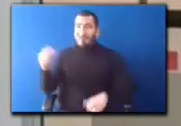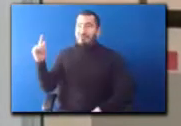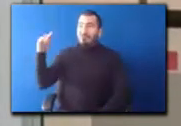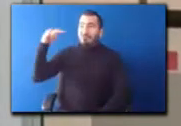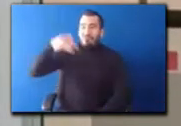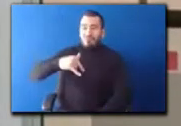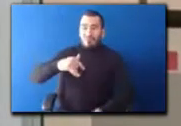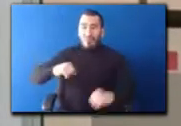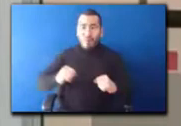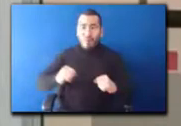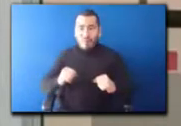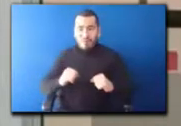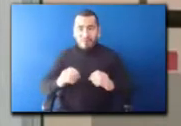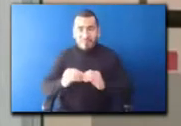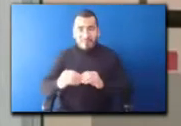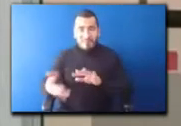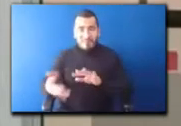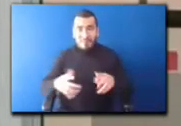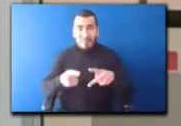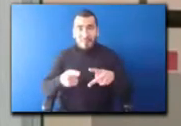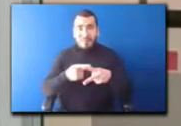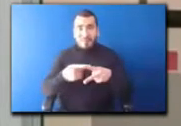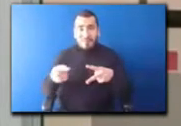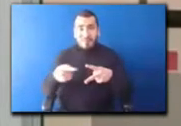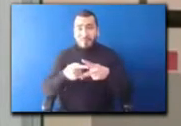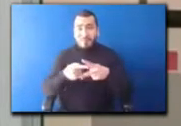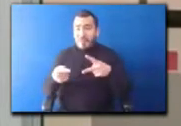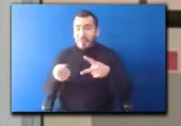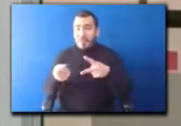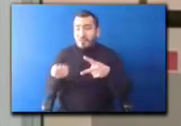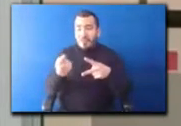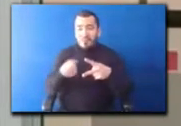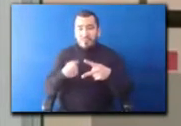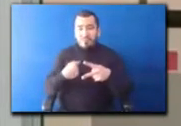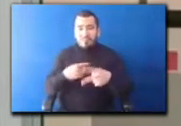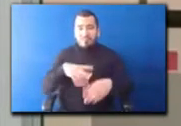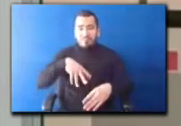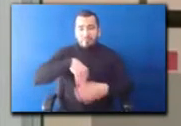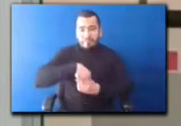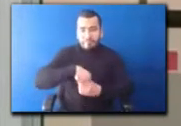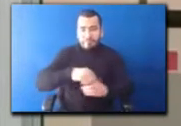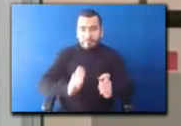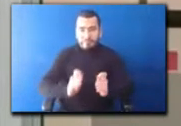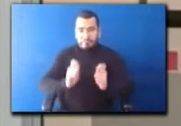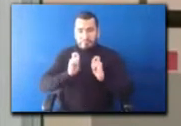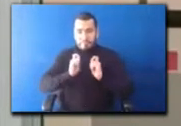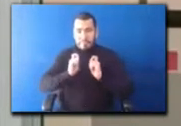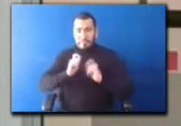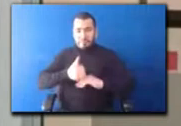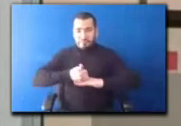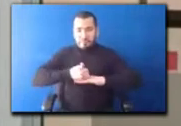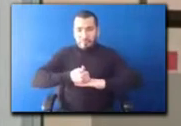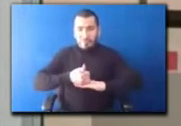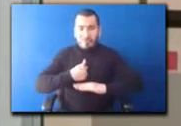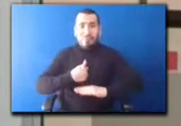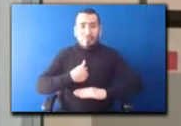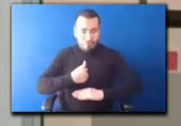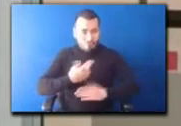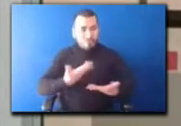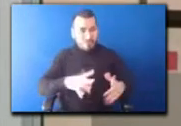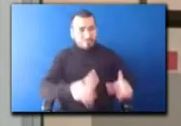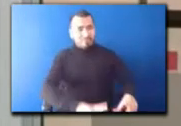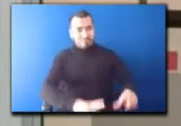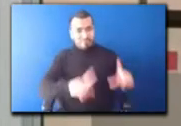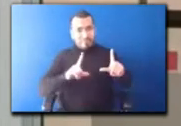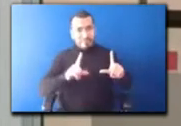que llevo 2 semanas y media en el cargo, hijo de esta casa, graduado del Politécnico a mucho orgullo de Mercado